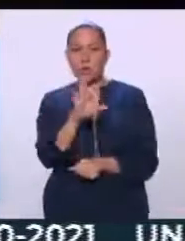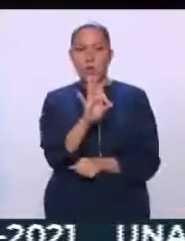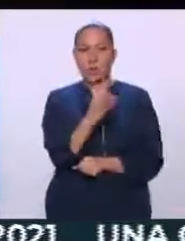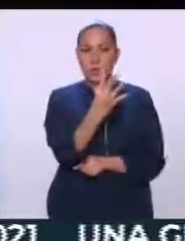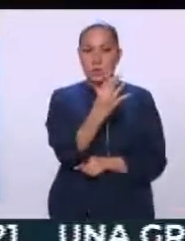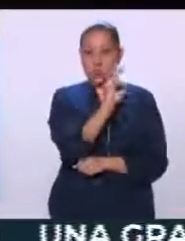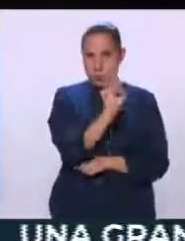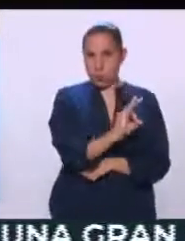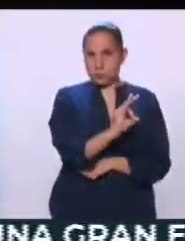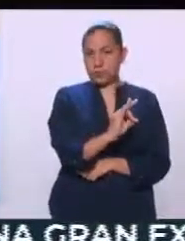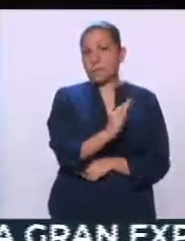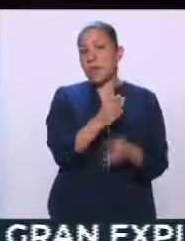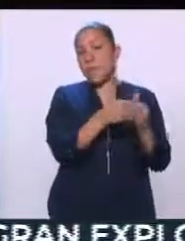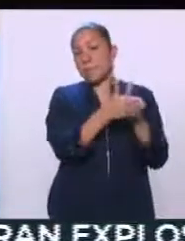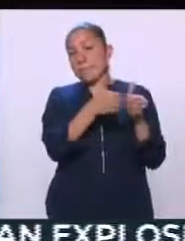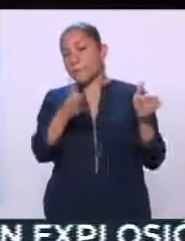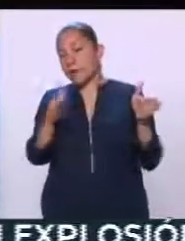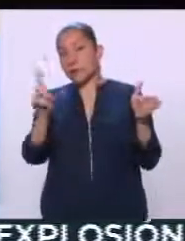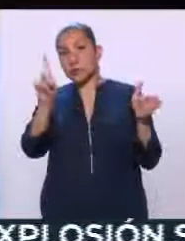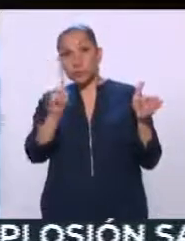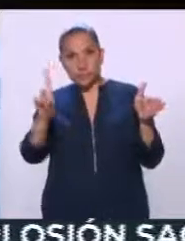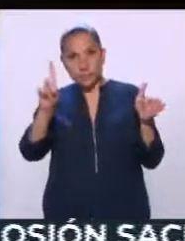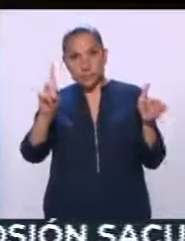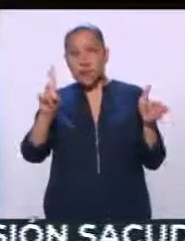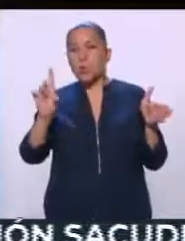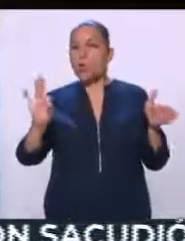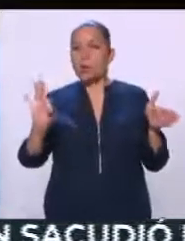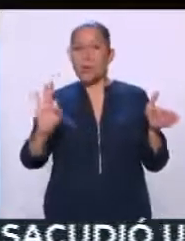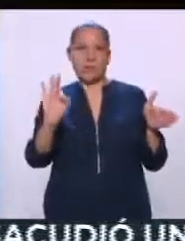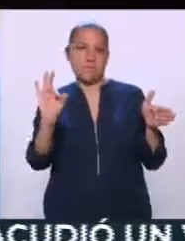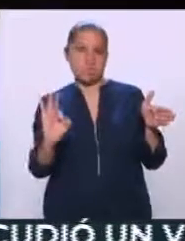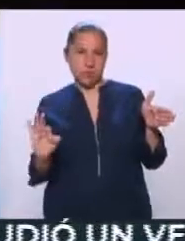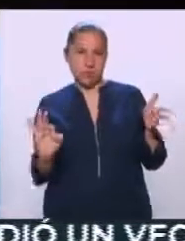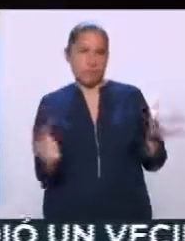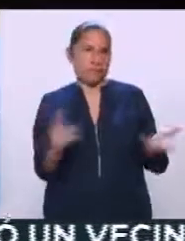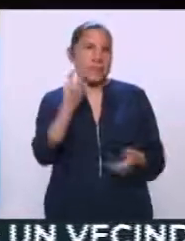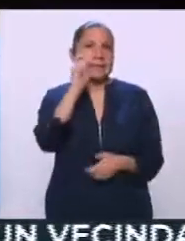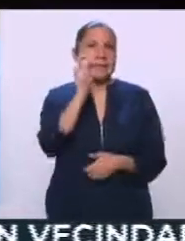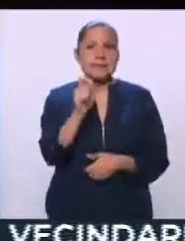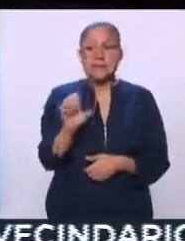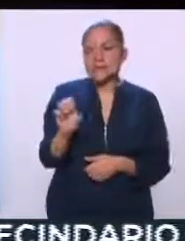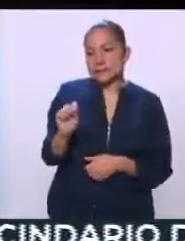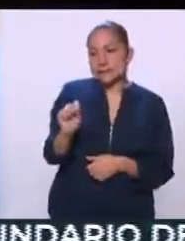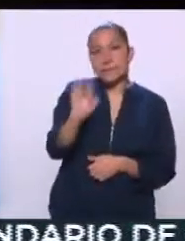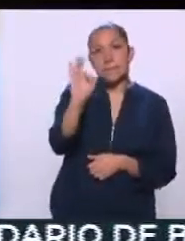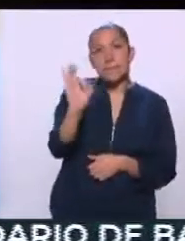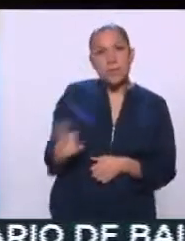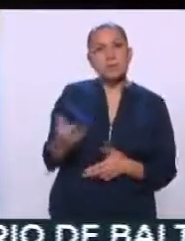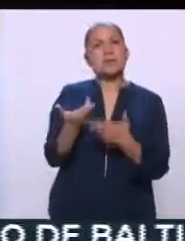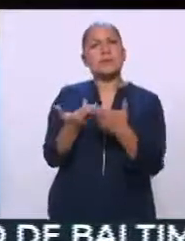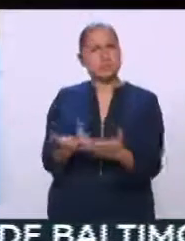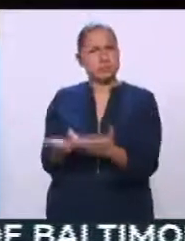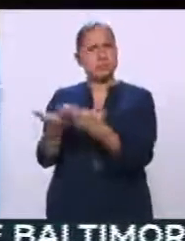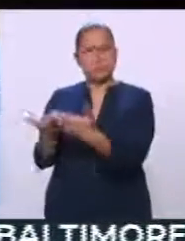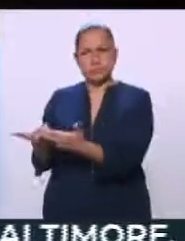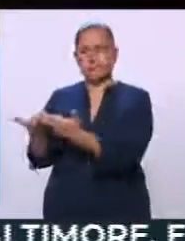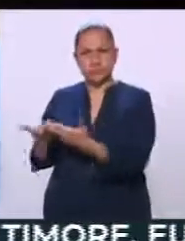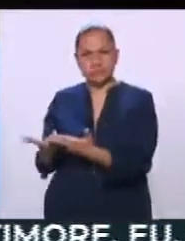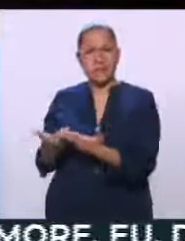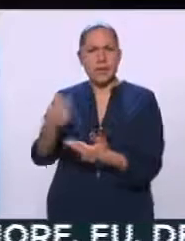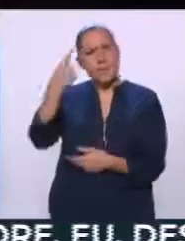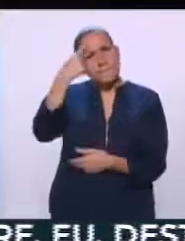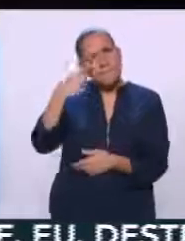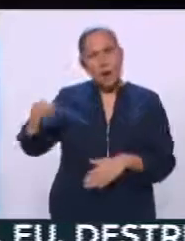en 40% de ocupación, es decir, una disponibilidad del 60% en camas generales, ¿no? Y en